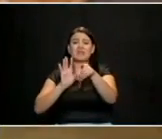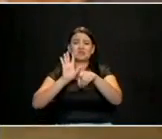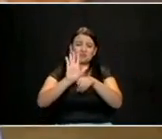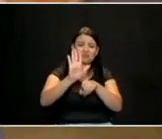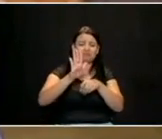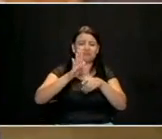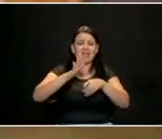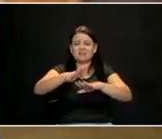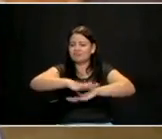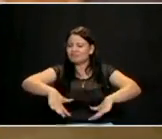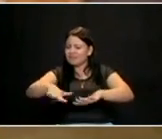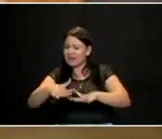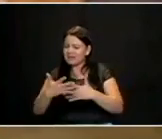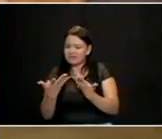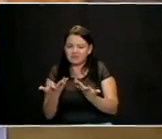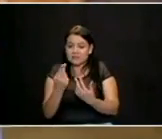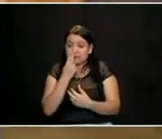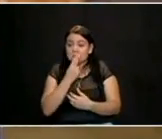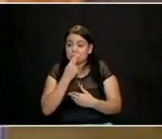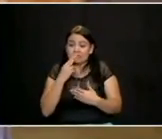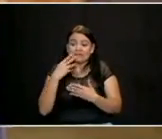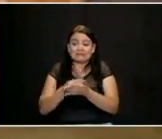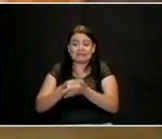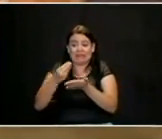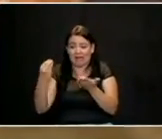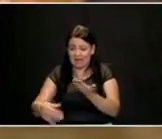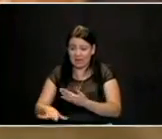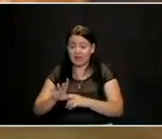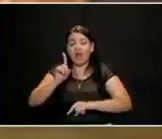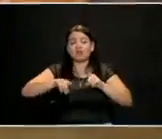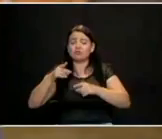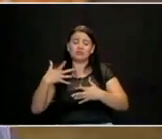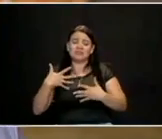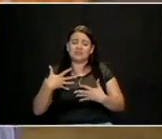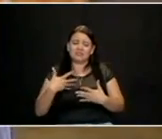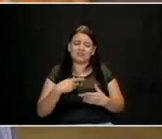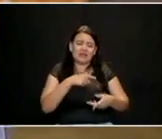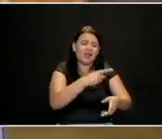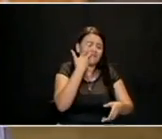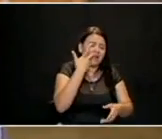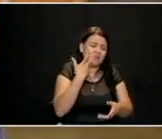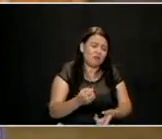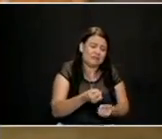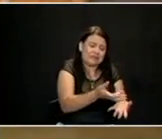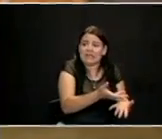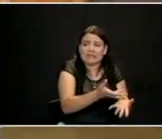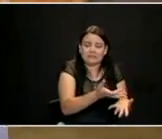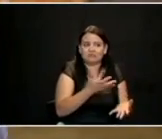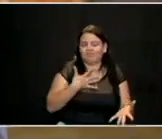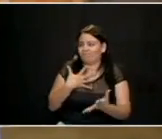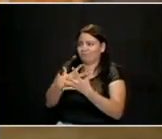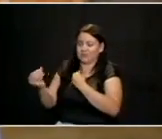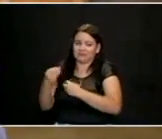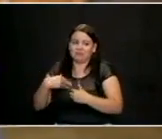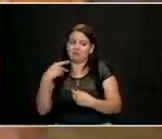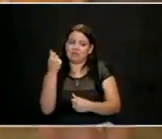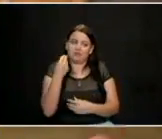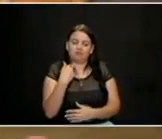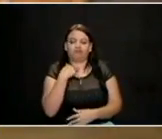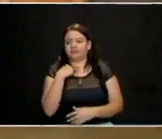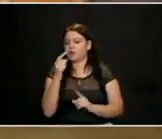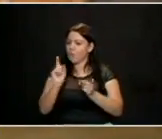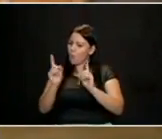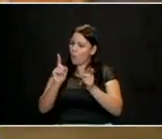puedan llevar allá las mascotas, no las tengan que abandonar por falta de recursos económicos. Ese es un tema que vamos a avanzar muy rápidamente. Y adicionalmente tenemos que